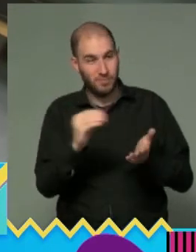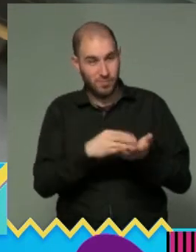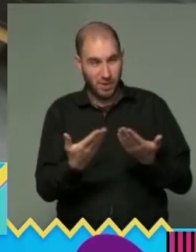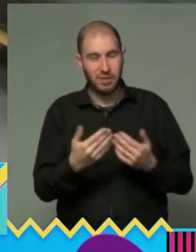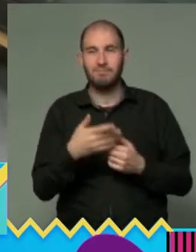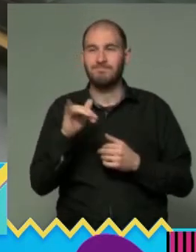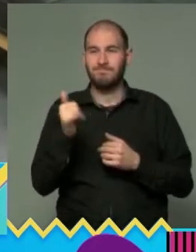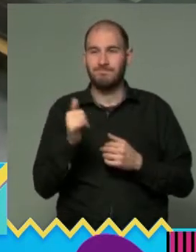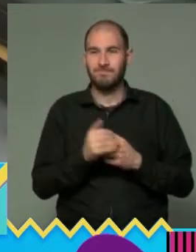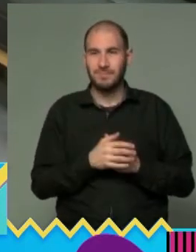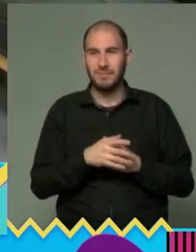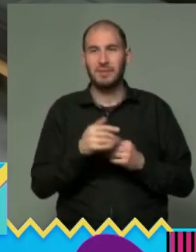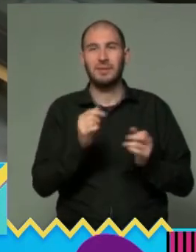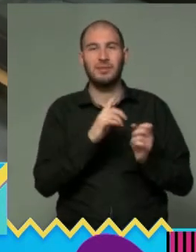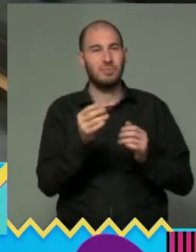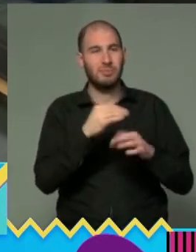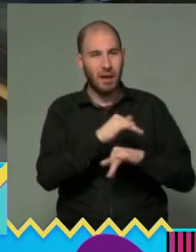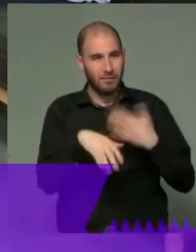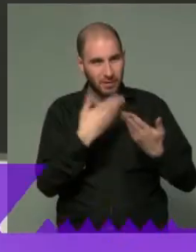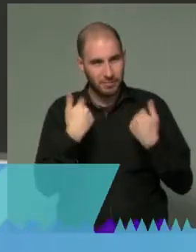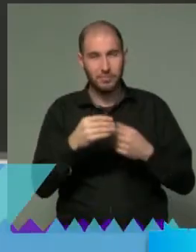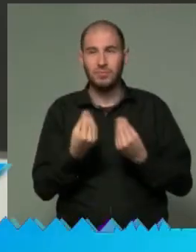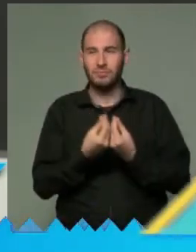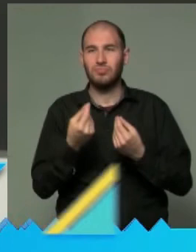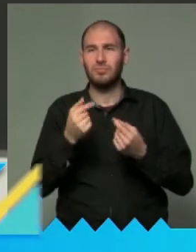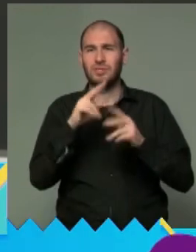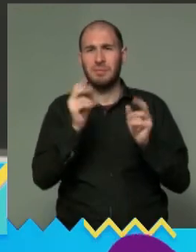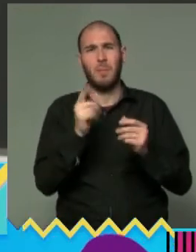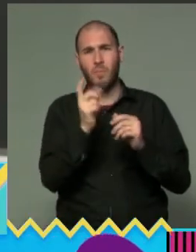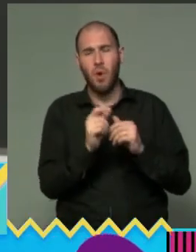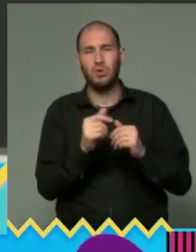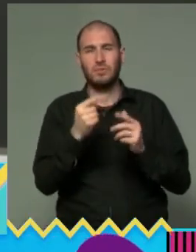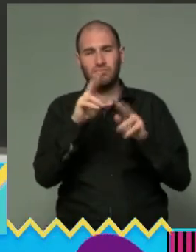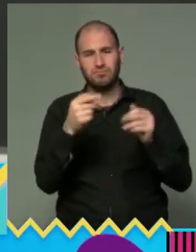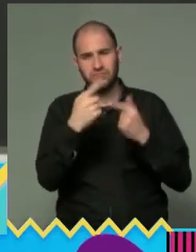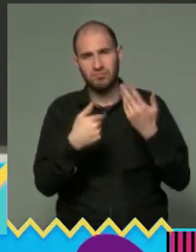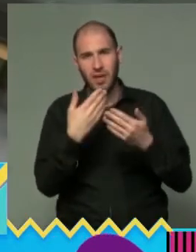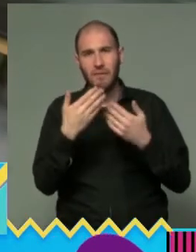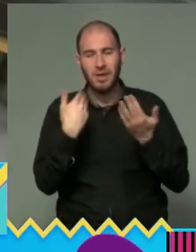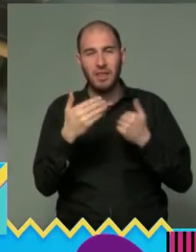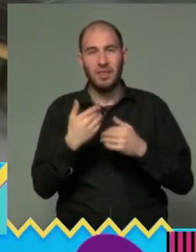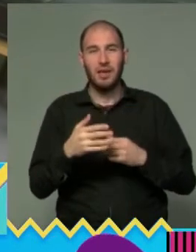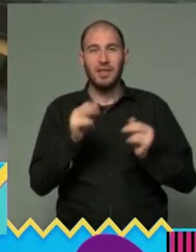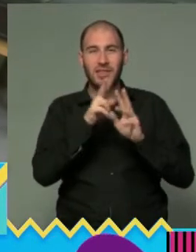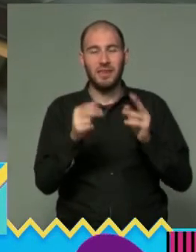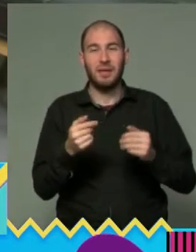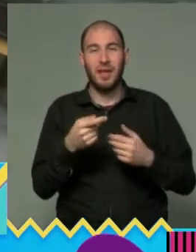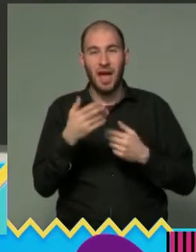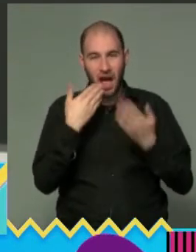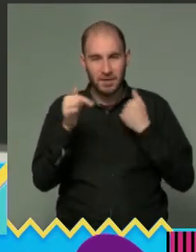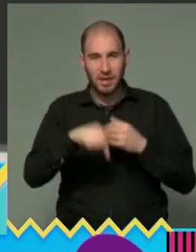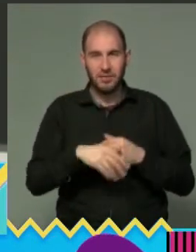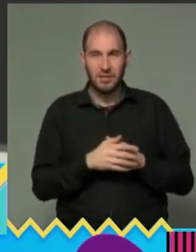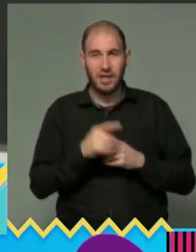pero seguramente, bueno, vamos a tratar de abordar todo lo que más podamos. Seguro, hay que abordar muchos conceptos, muchos aspectos todavía con respecto al tema que estamos